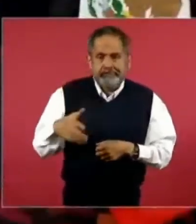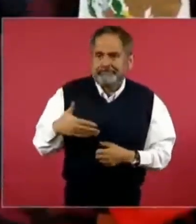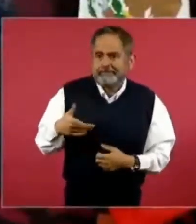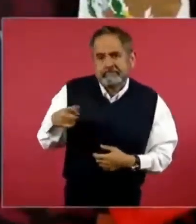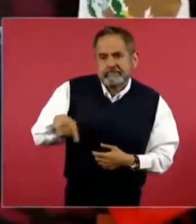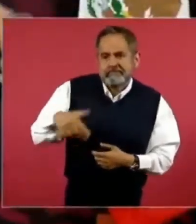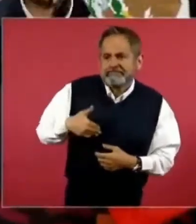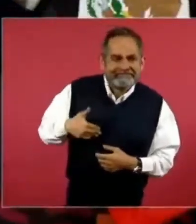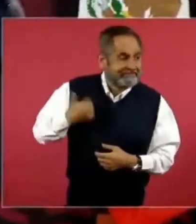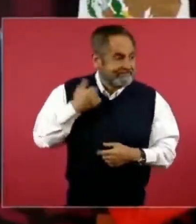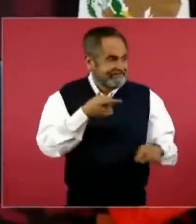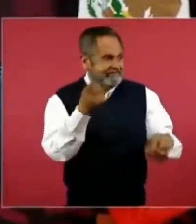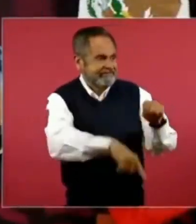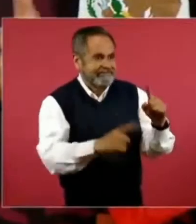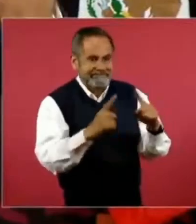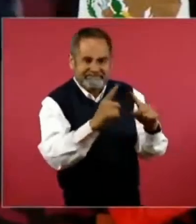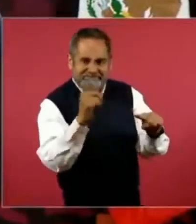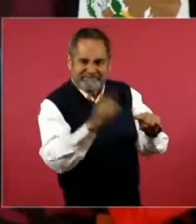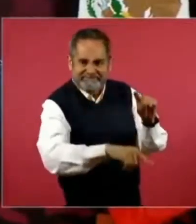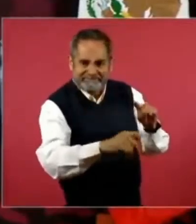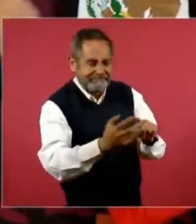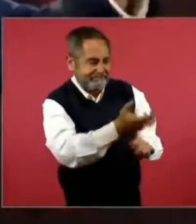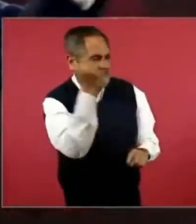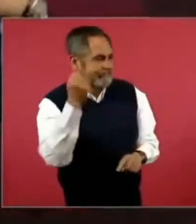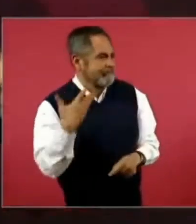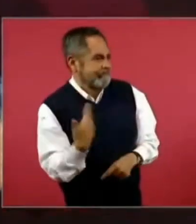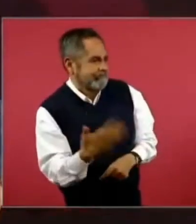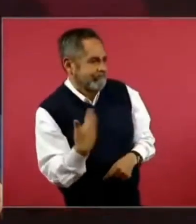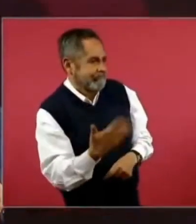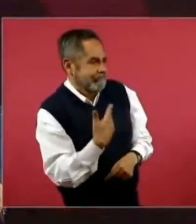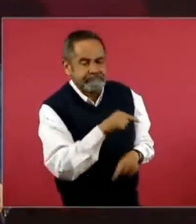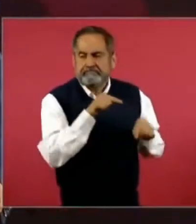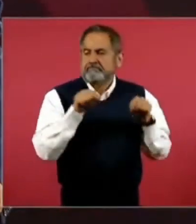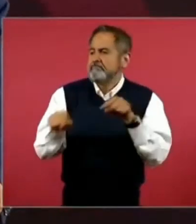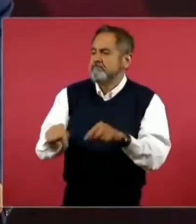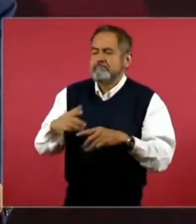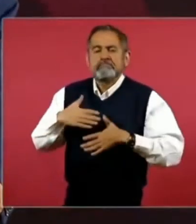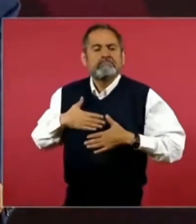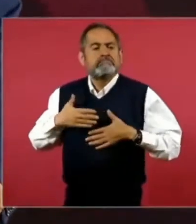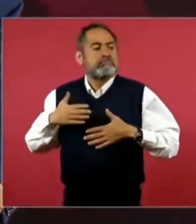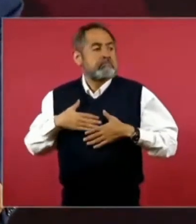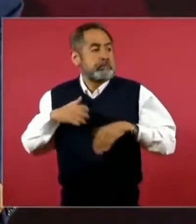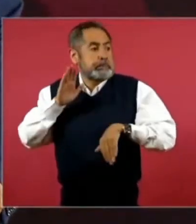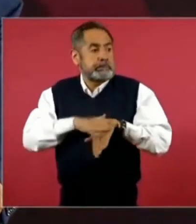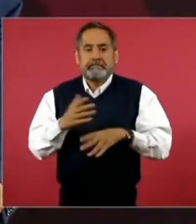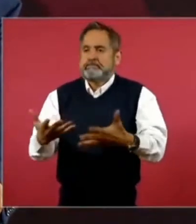con la expropiación de las tierras del clero.